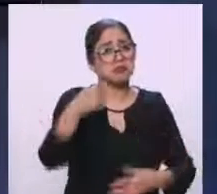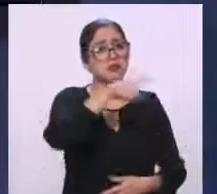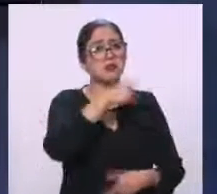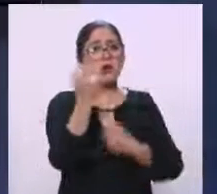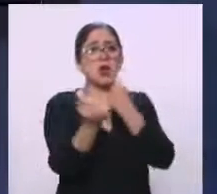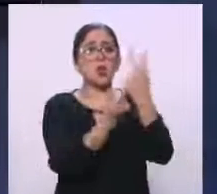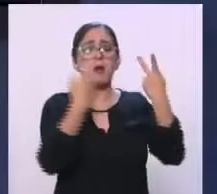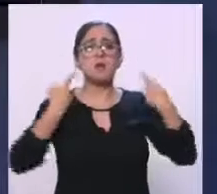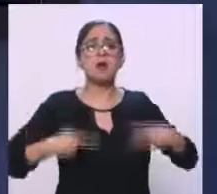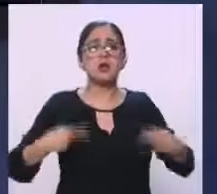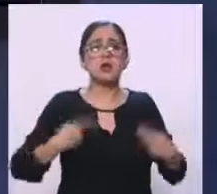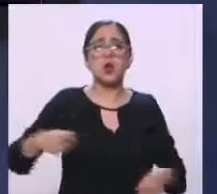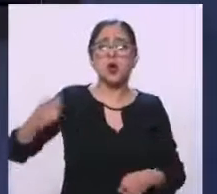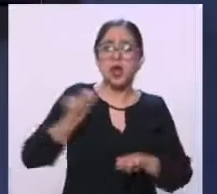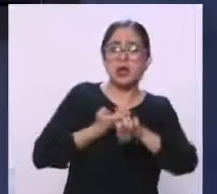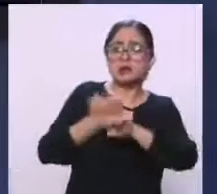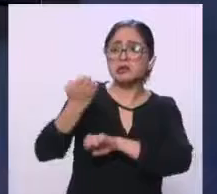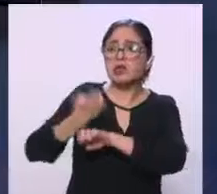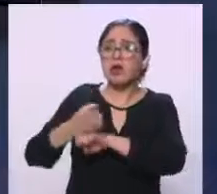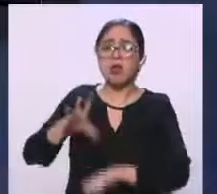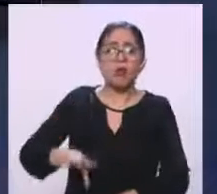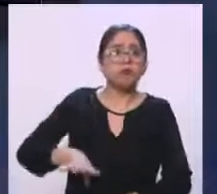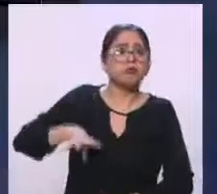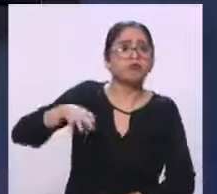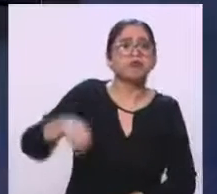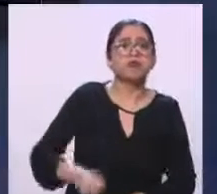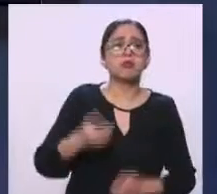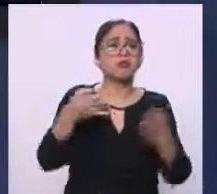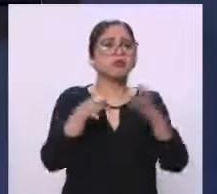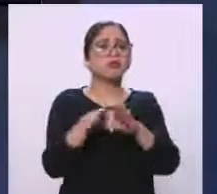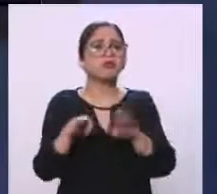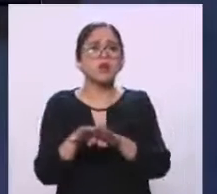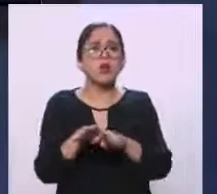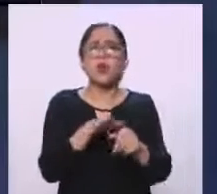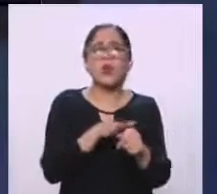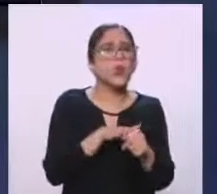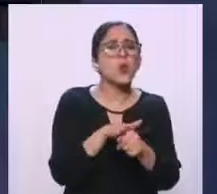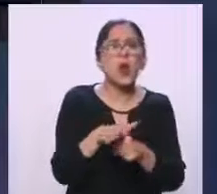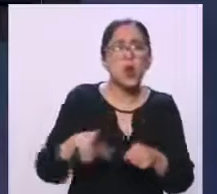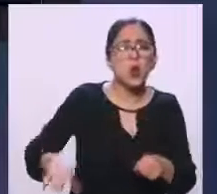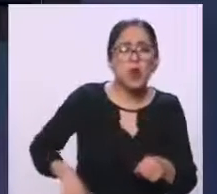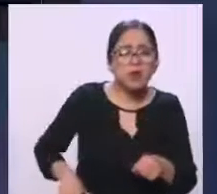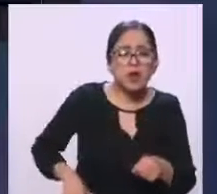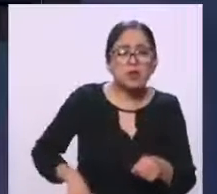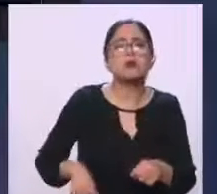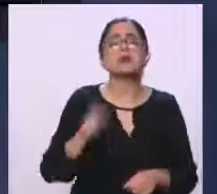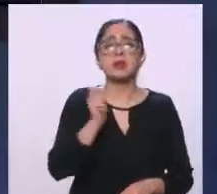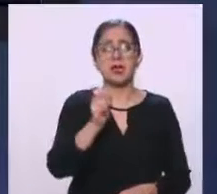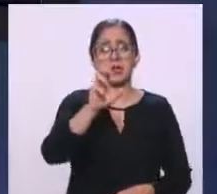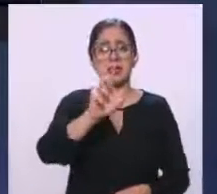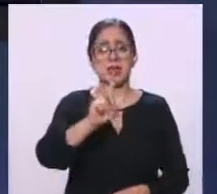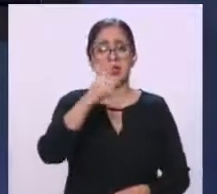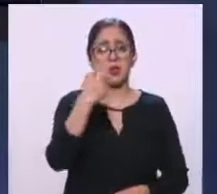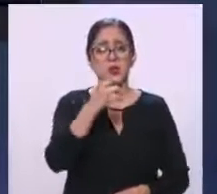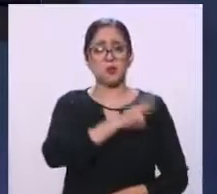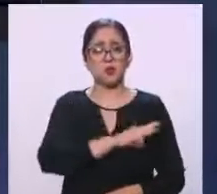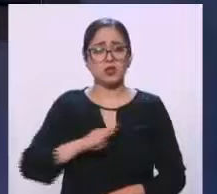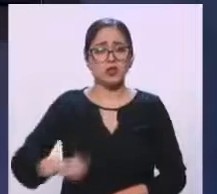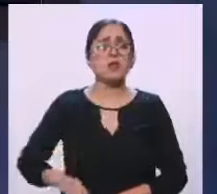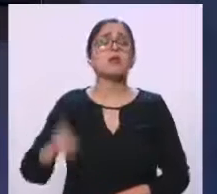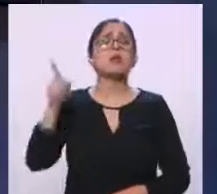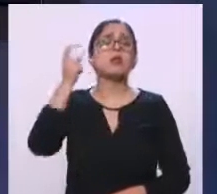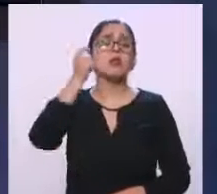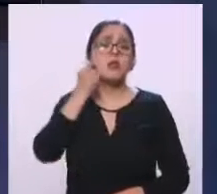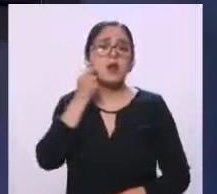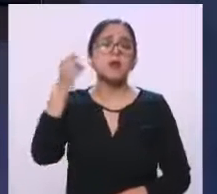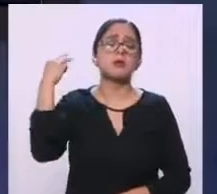gobiernos locales y que violan las garantías de los ciudadanos. ¿Cuáles son estos gobiernos? Al menos 31 municipios de 11 estados. Son Guerrero,